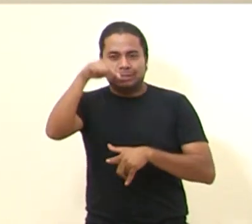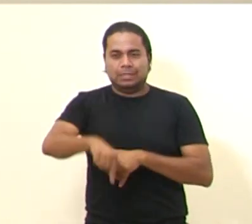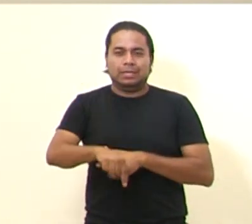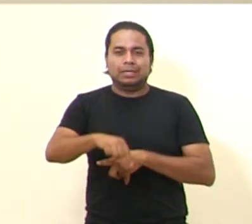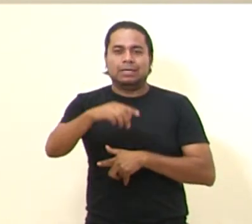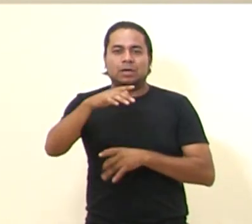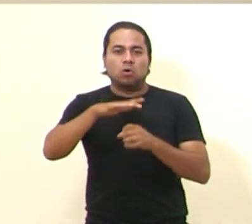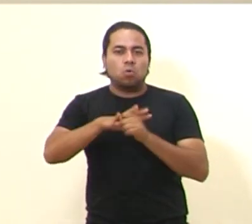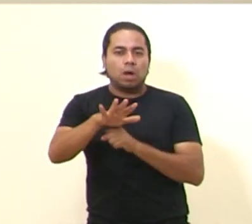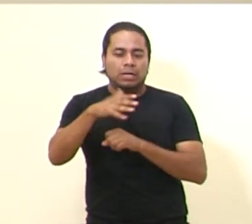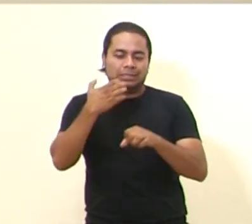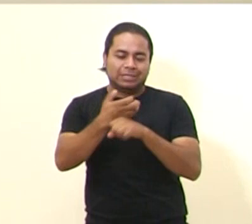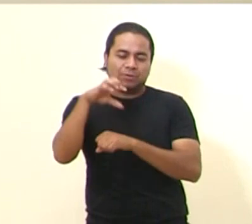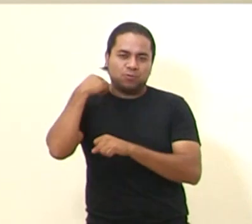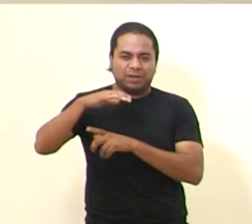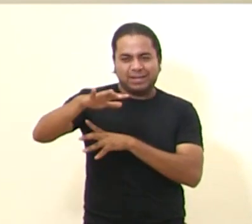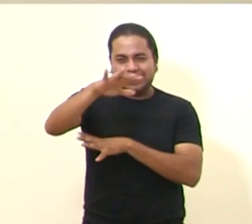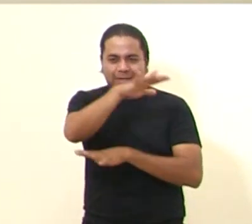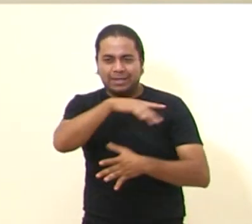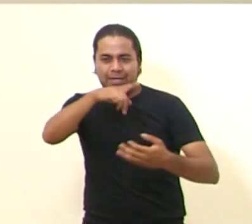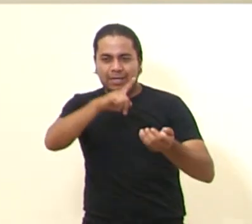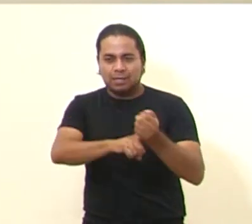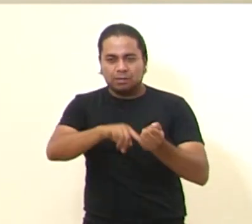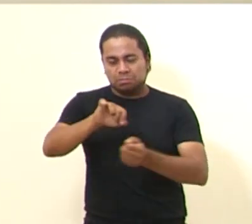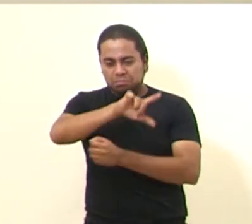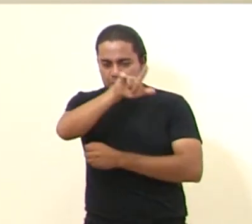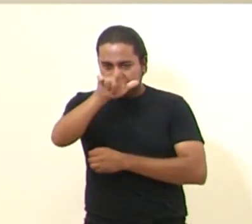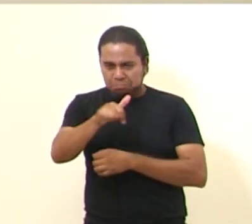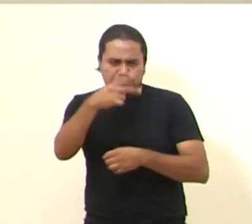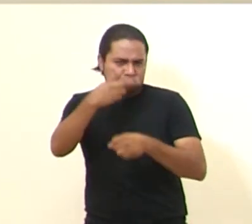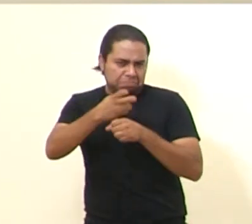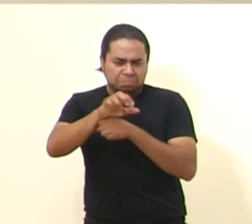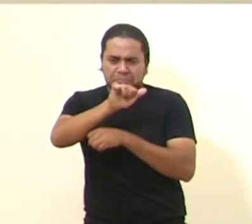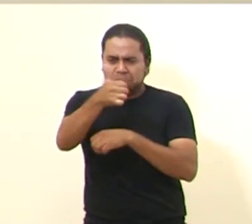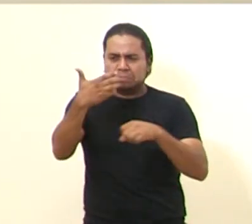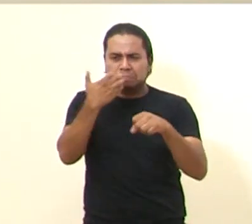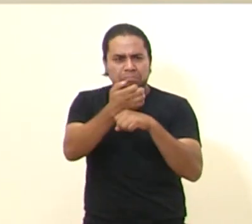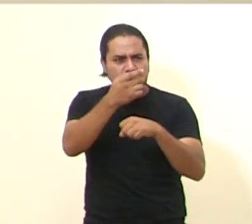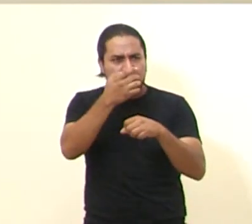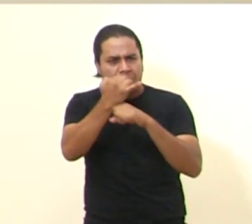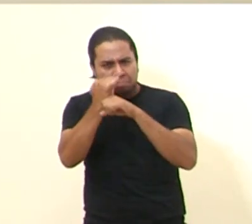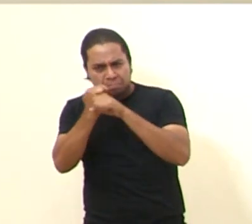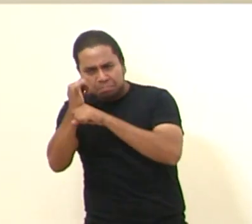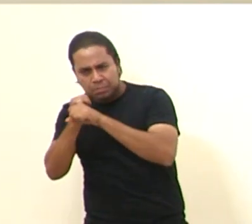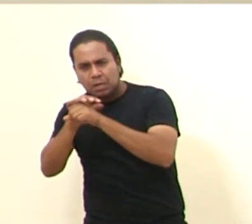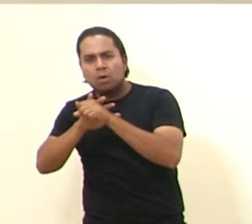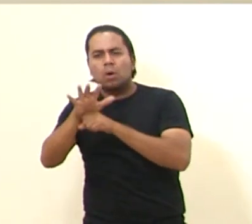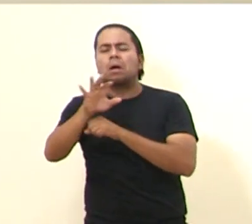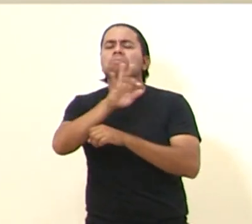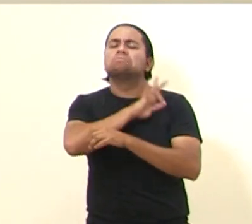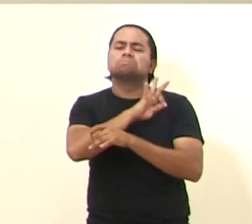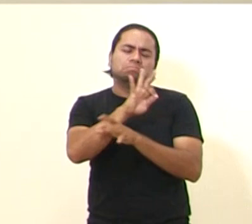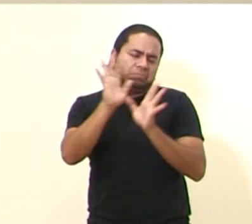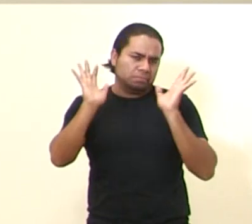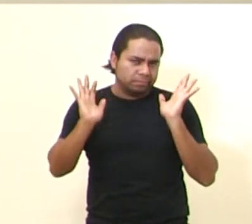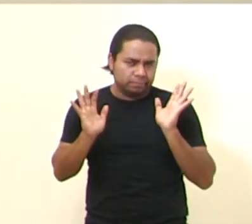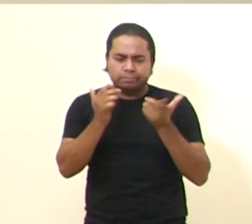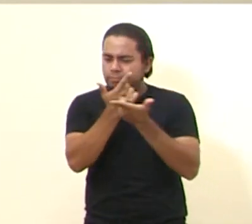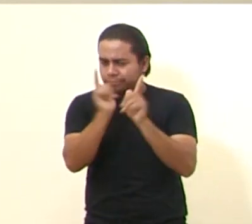raíces. Después podemos investigar las raíces de otros estados de la República Mexicana. En esta